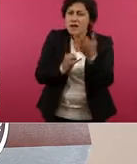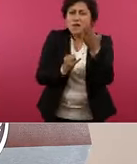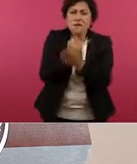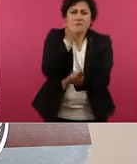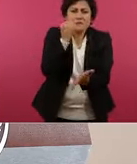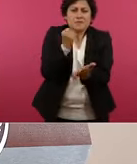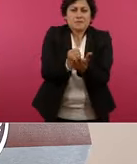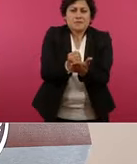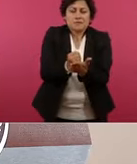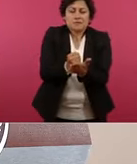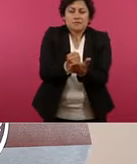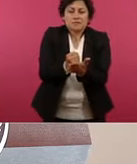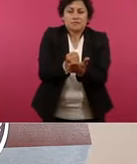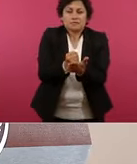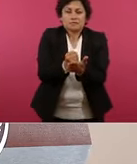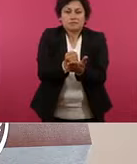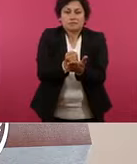Cinco días hábiles.